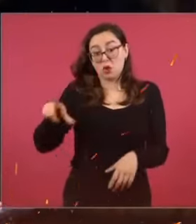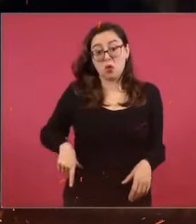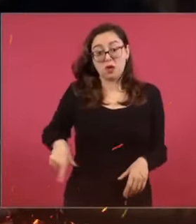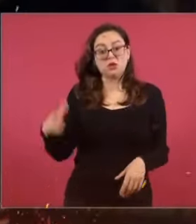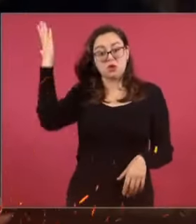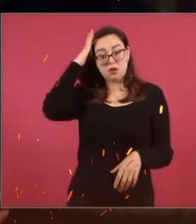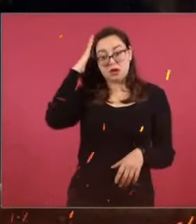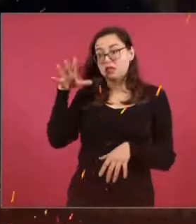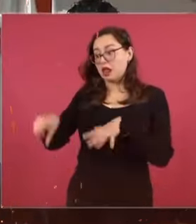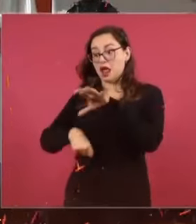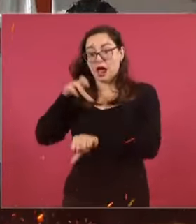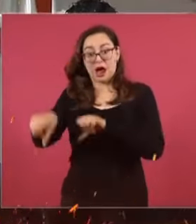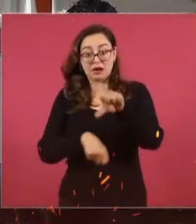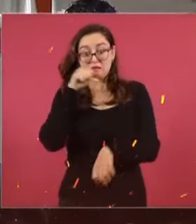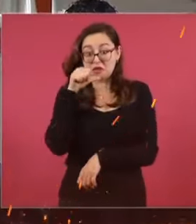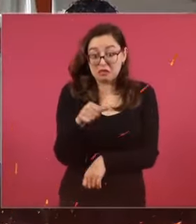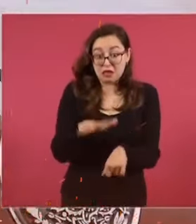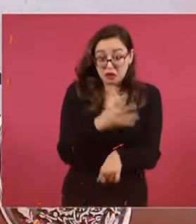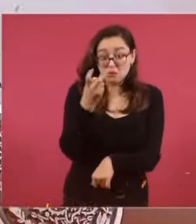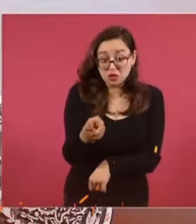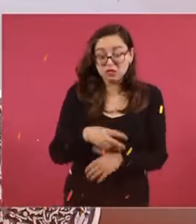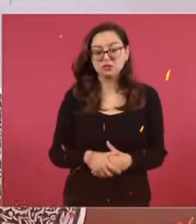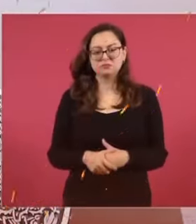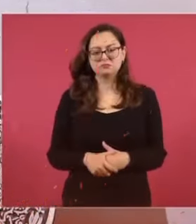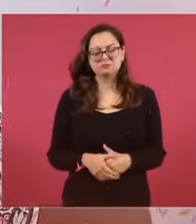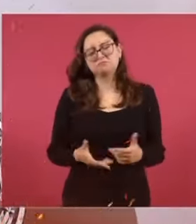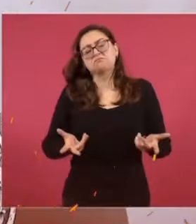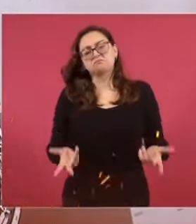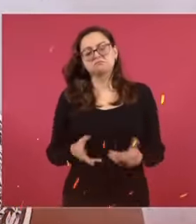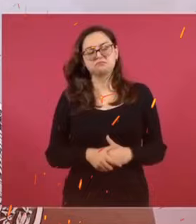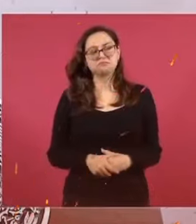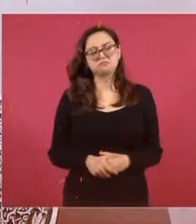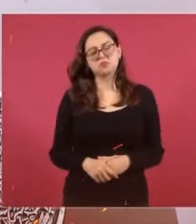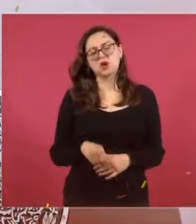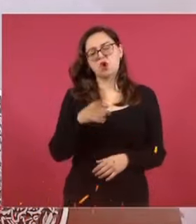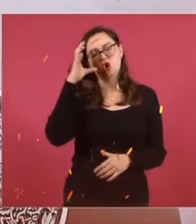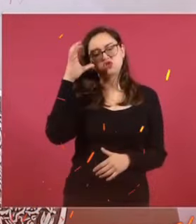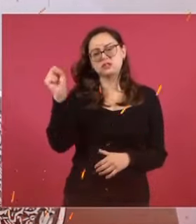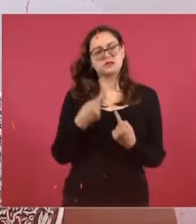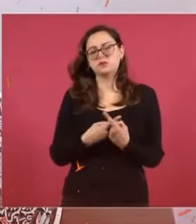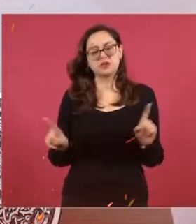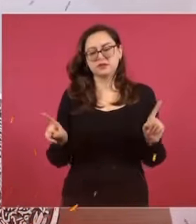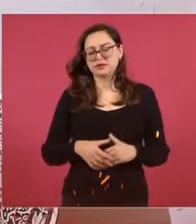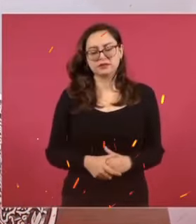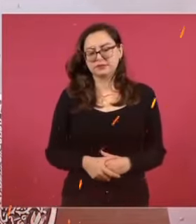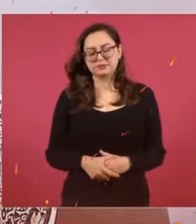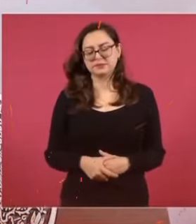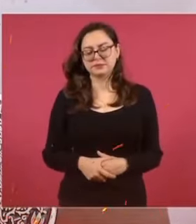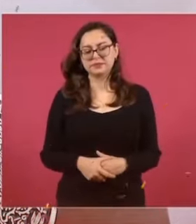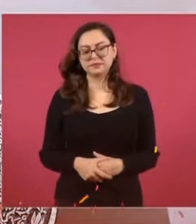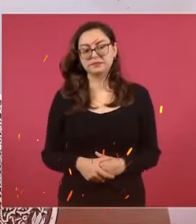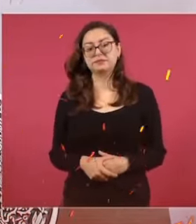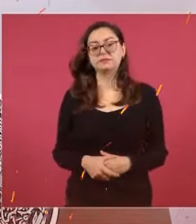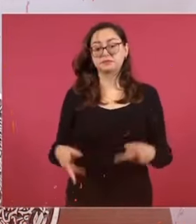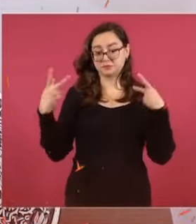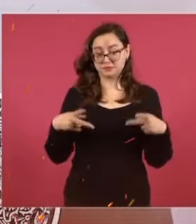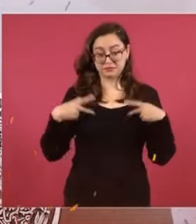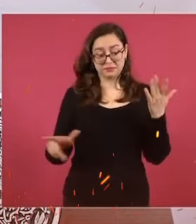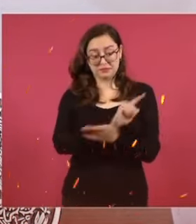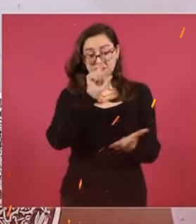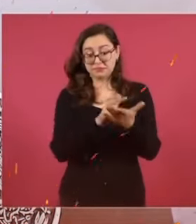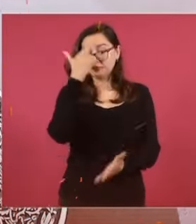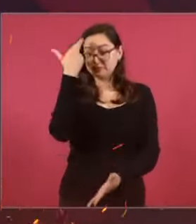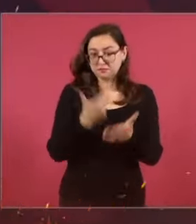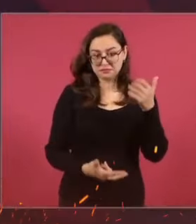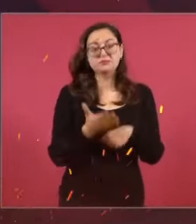pudiera representar masacres en el país. Es que son concepciones distintas. No se tolera ninguna práctica ilícita,